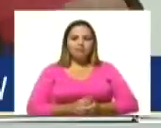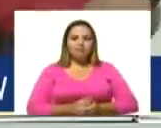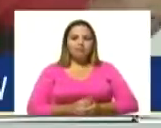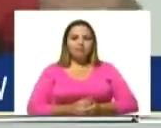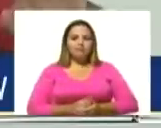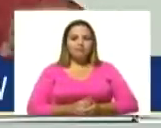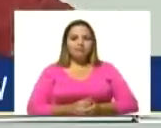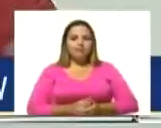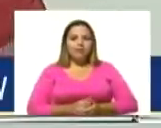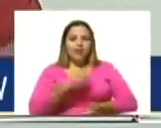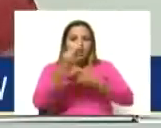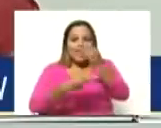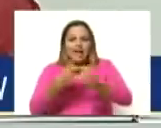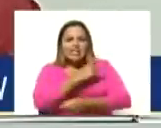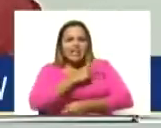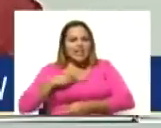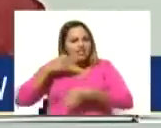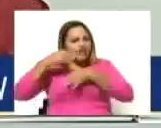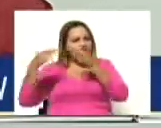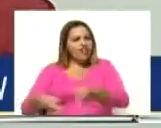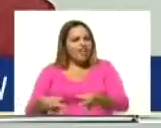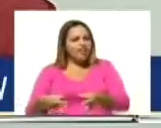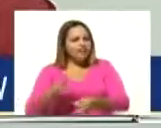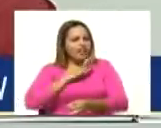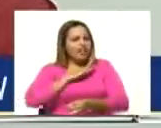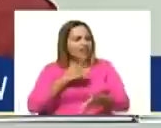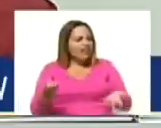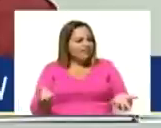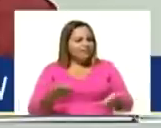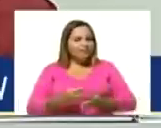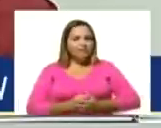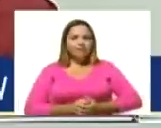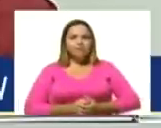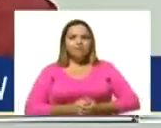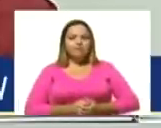y les cumple el deseo que ellos tenían, Afre,